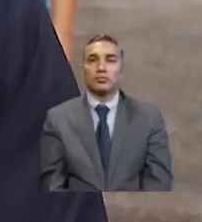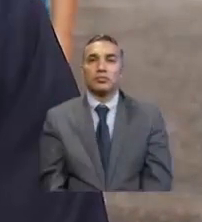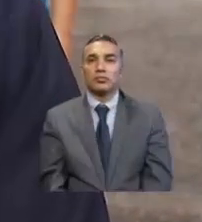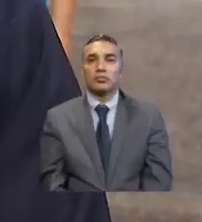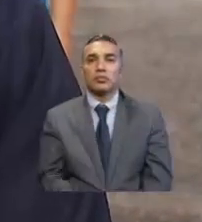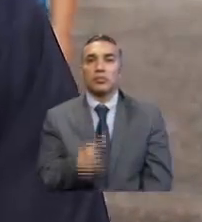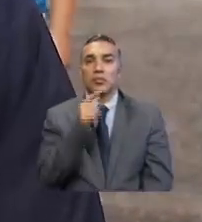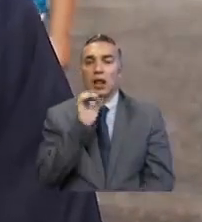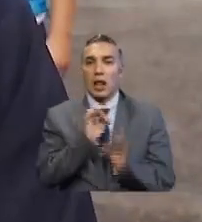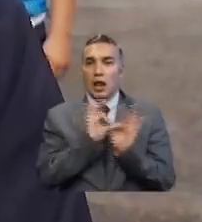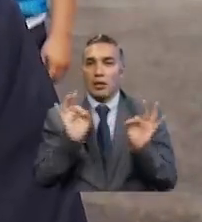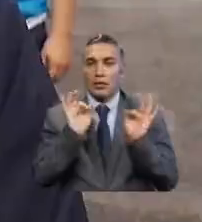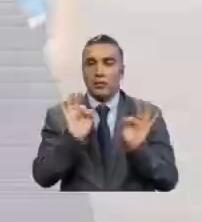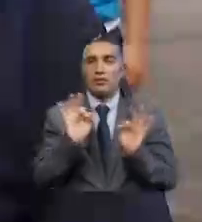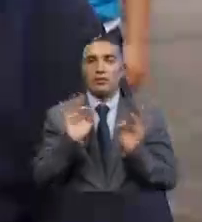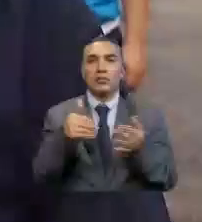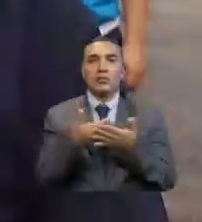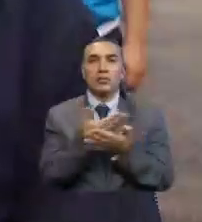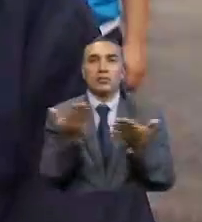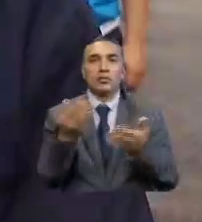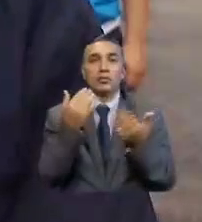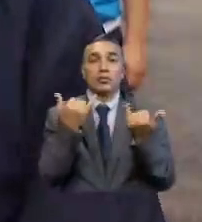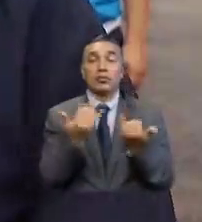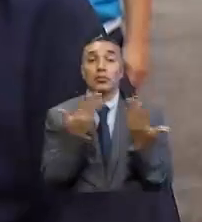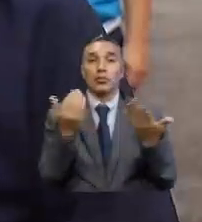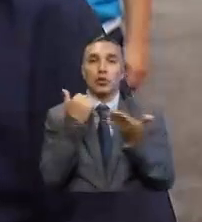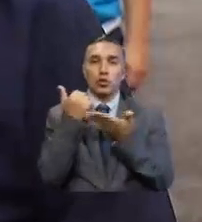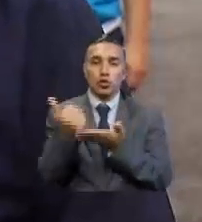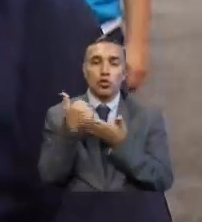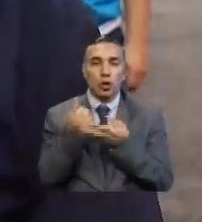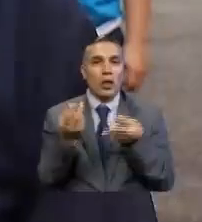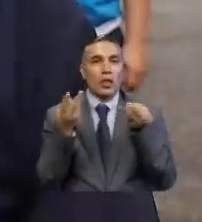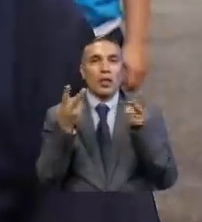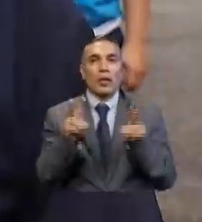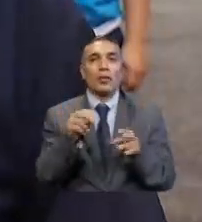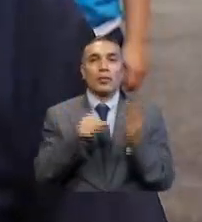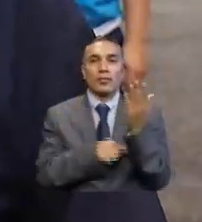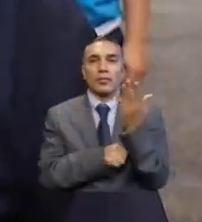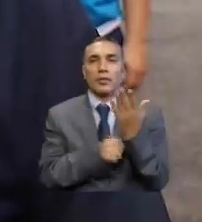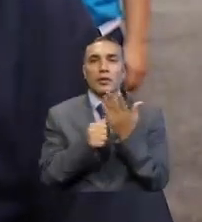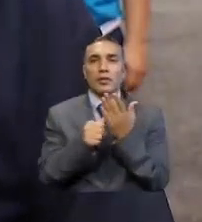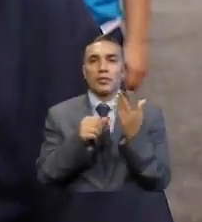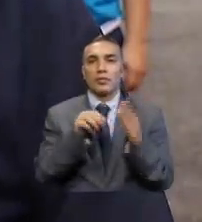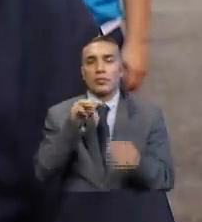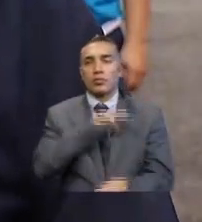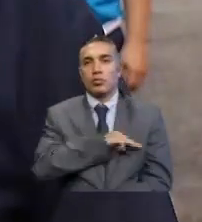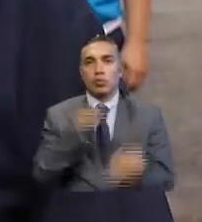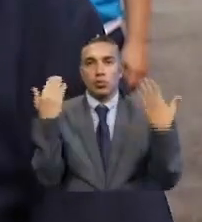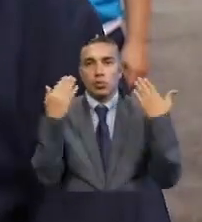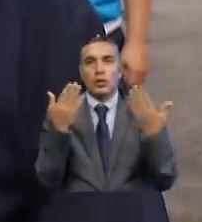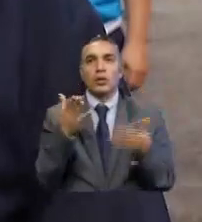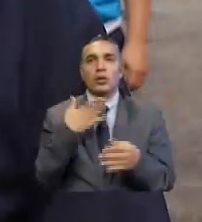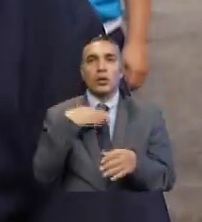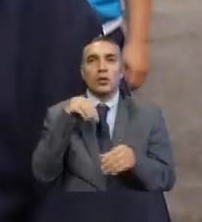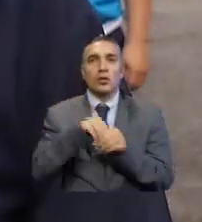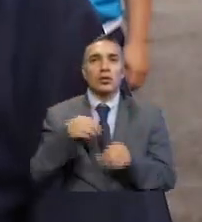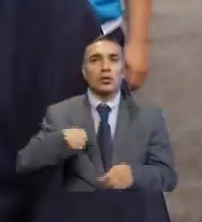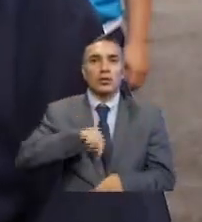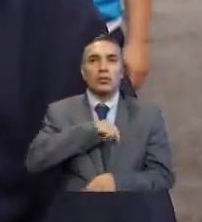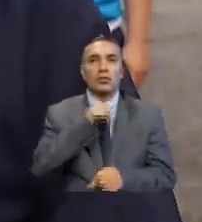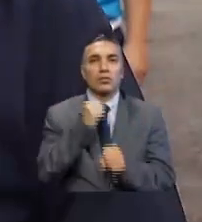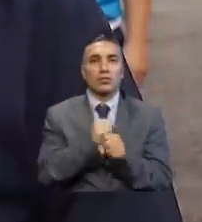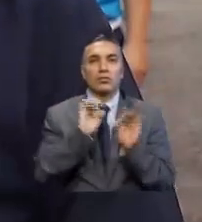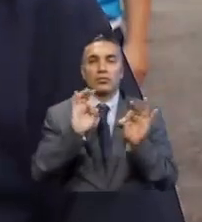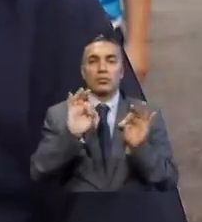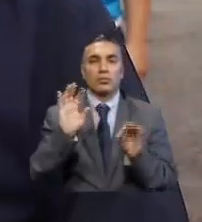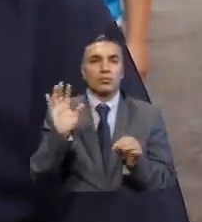es la limpieza de esos alrededores. Es una ayuda también que el Ministerio y el municipio de Guayaquil pues estemos